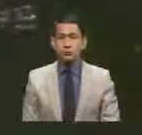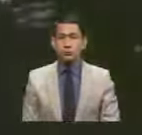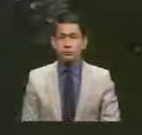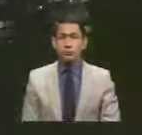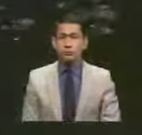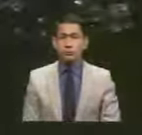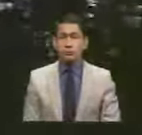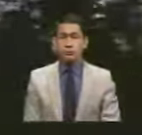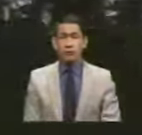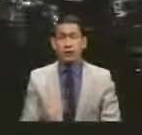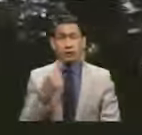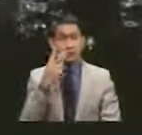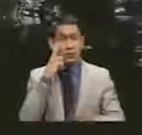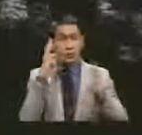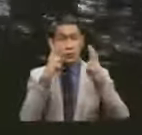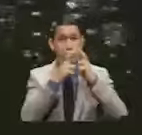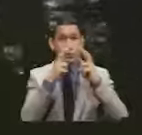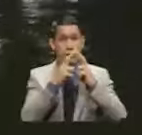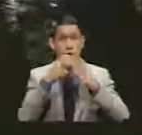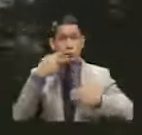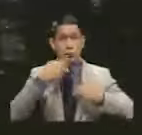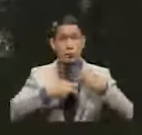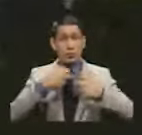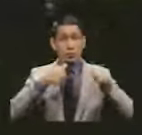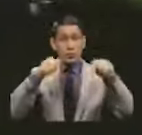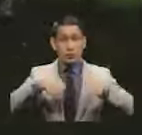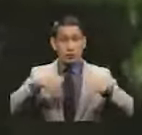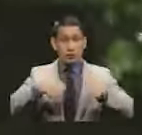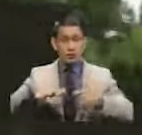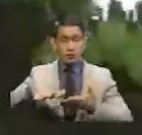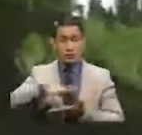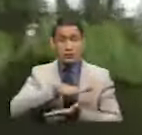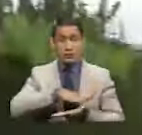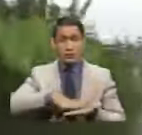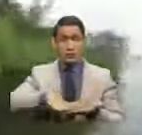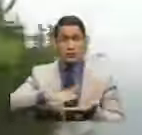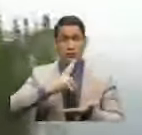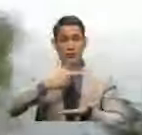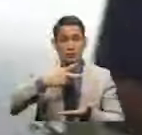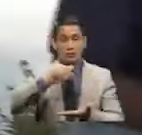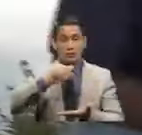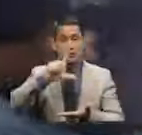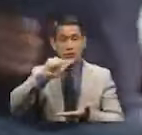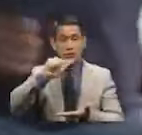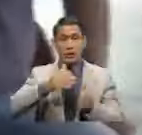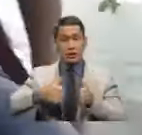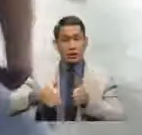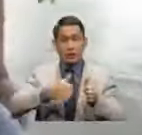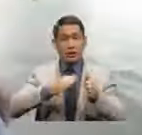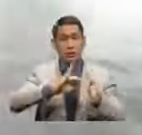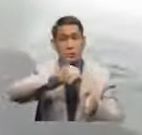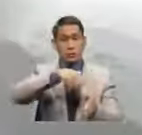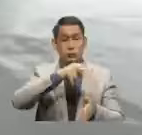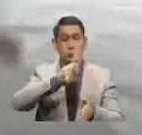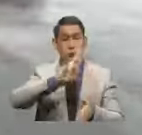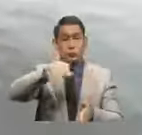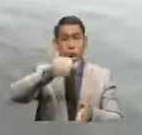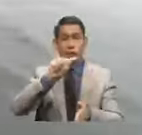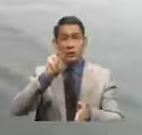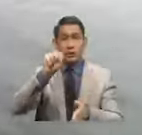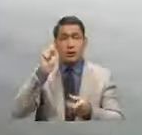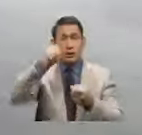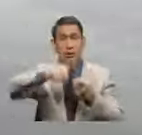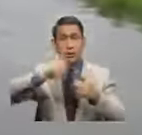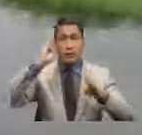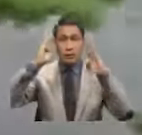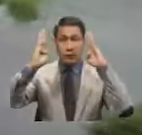Conocer un poco más de cerca de lo que está sucediendo aquí en el sector La Chala, en la vía Juján-Babahoyo. Lleva 30 días sin bajar